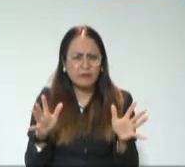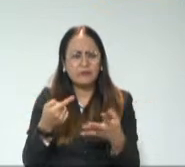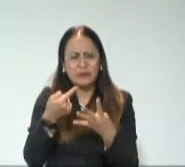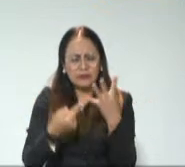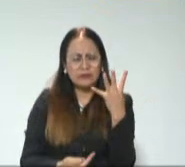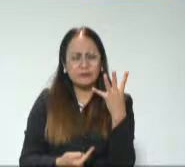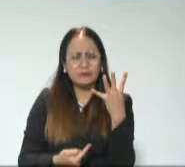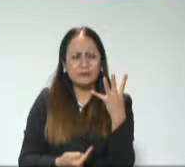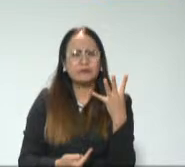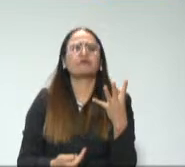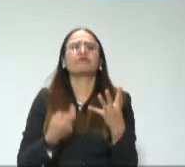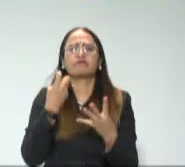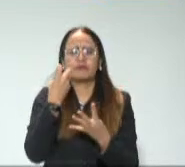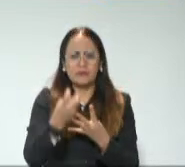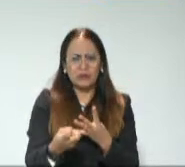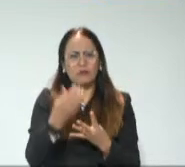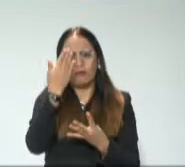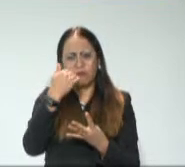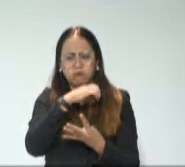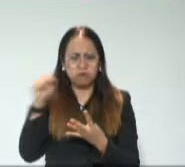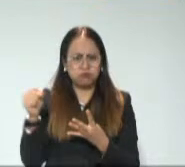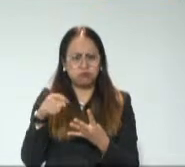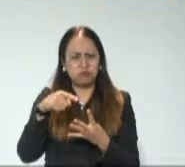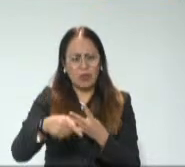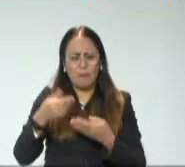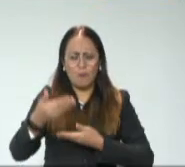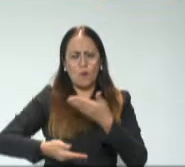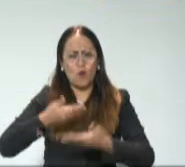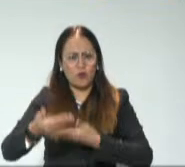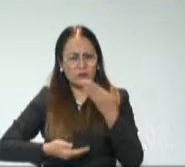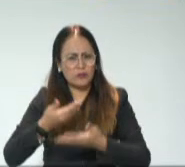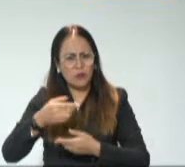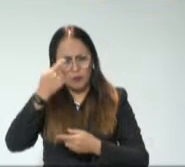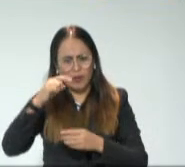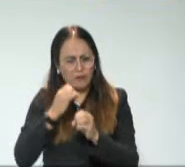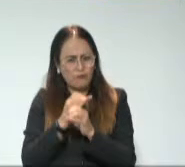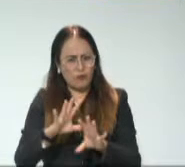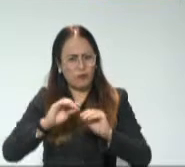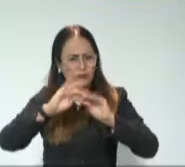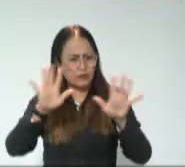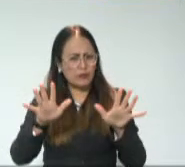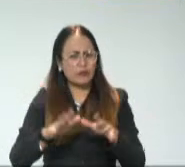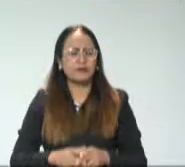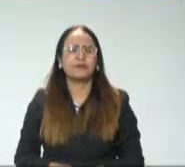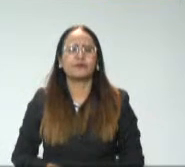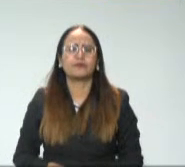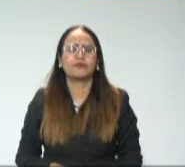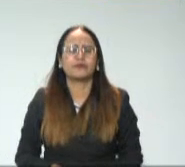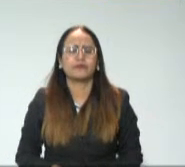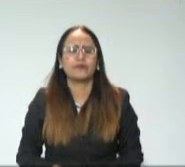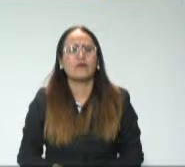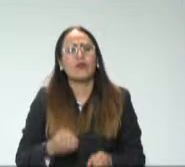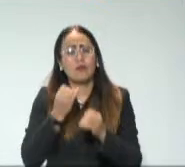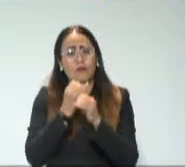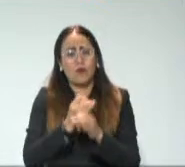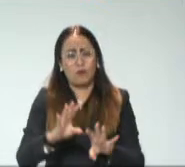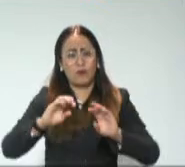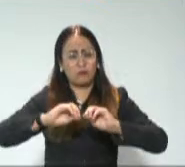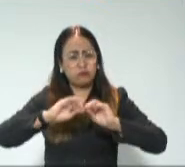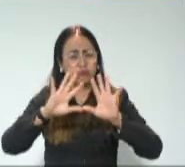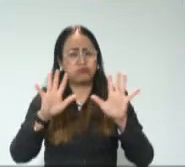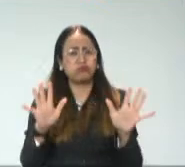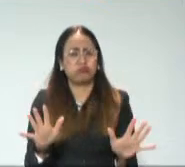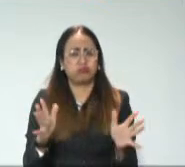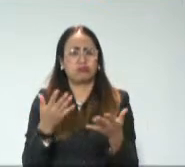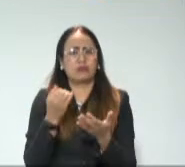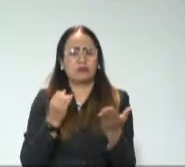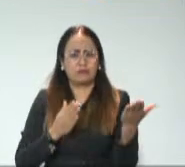compartido más efectivo también será el proceso de transparencia la transparencia entonces comienza con la